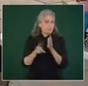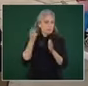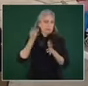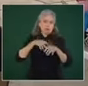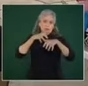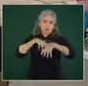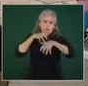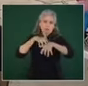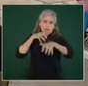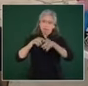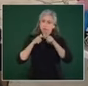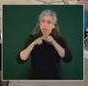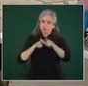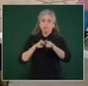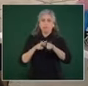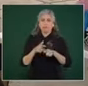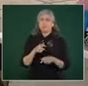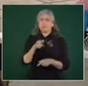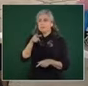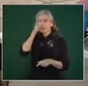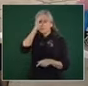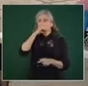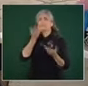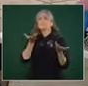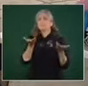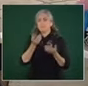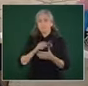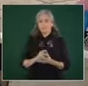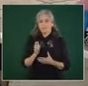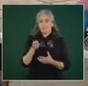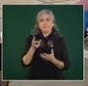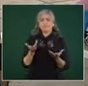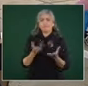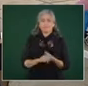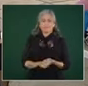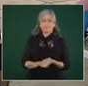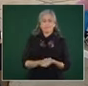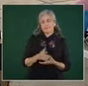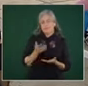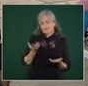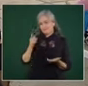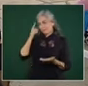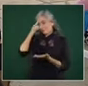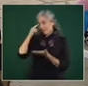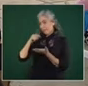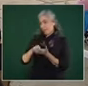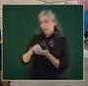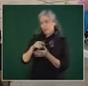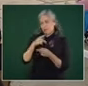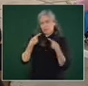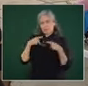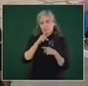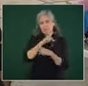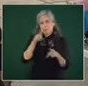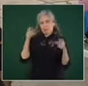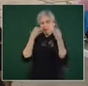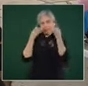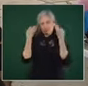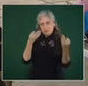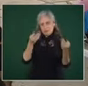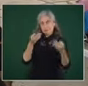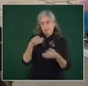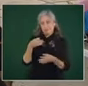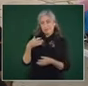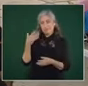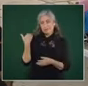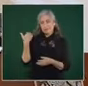eh creo que a la vista de todos porque pues fue muy